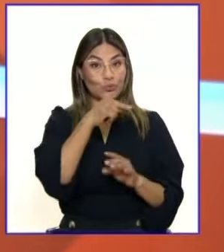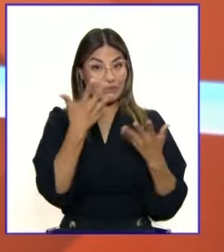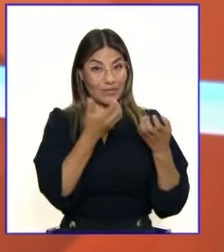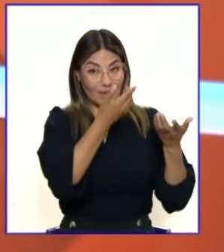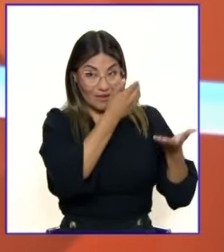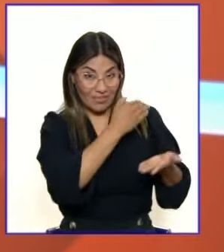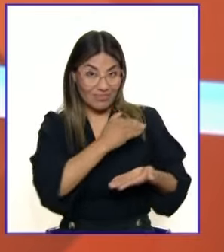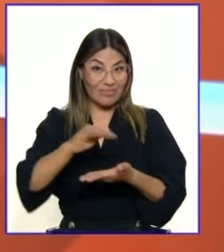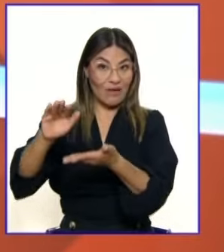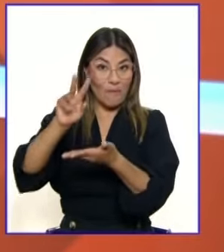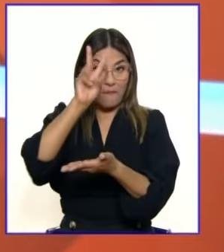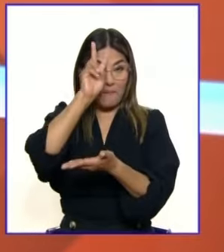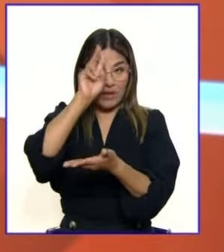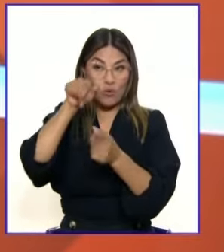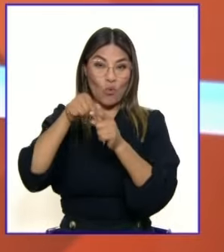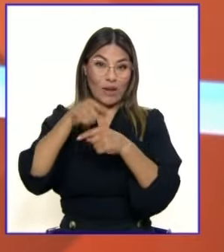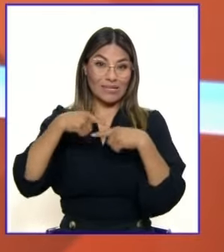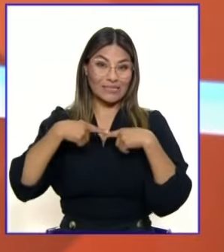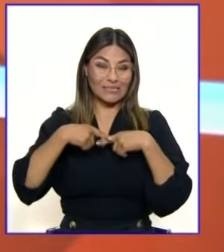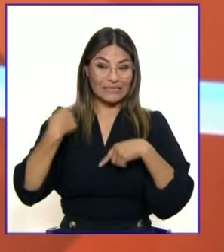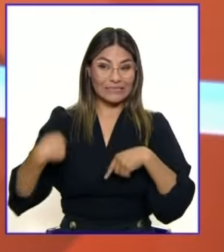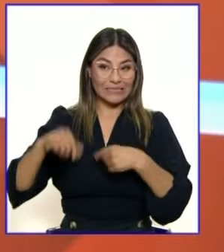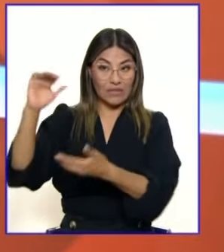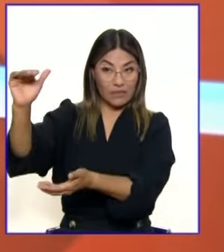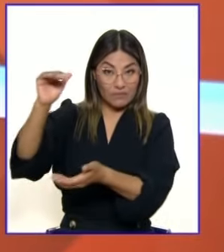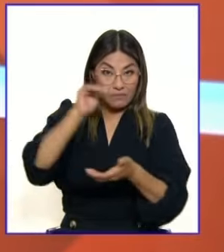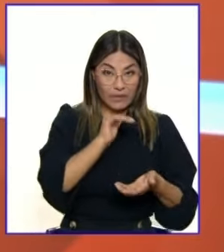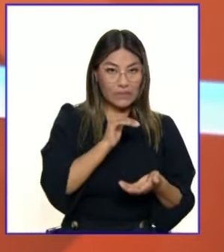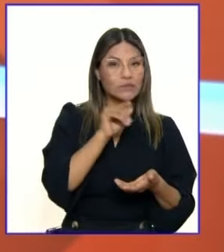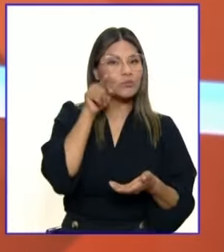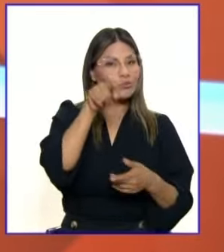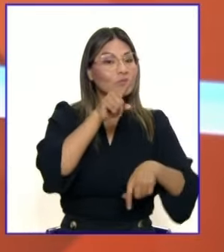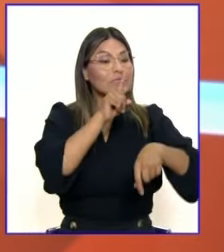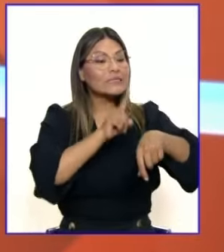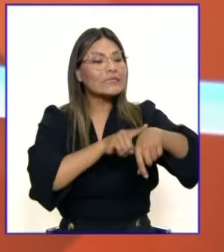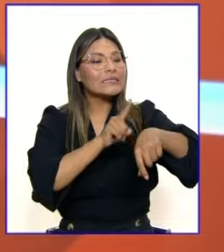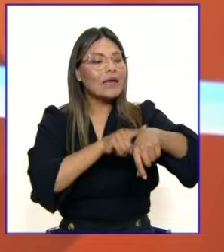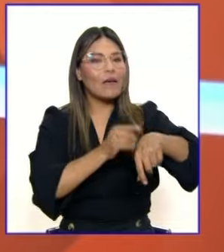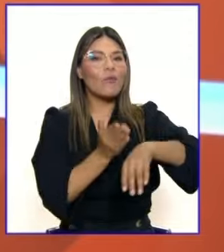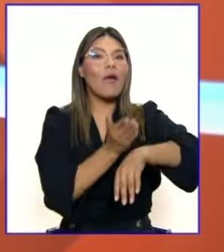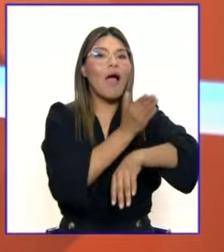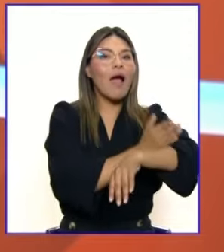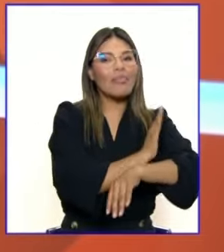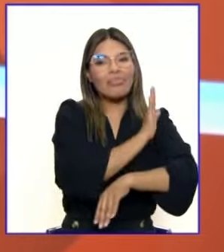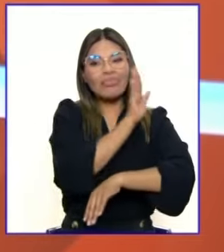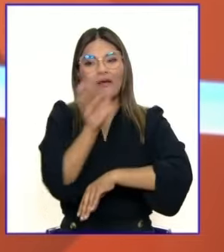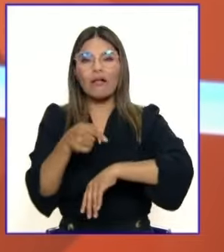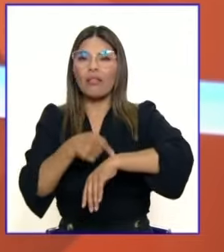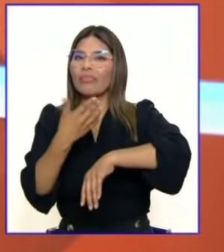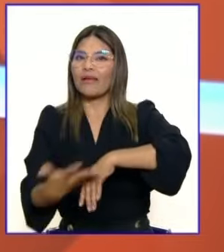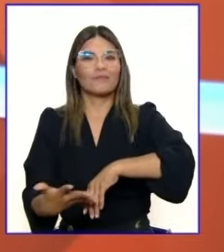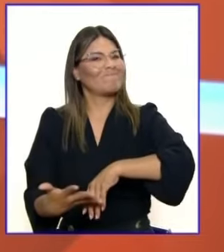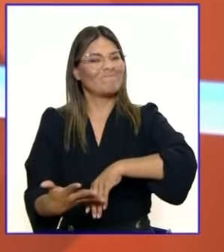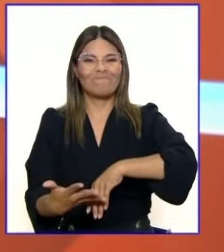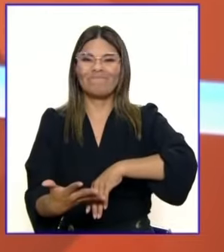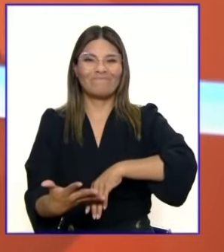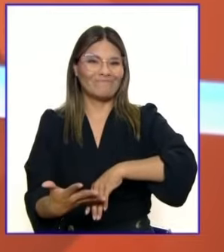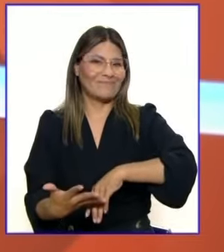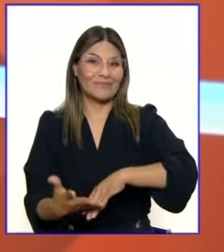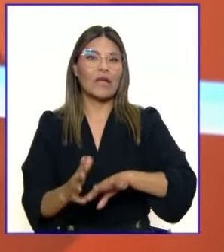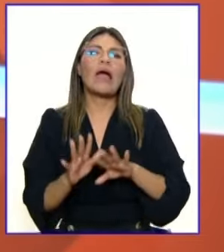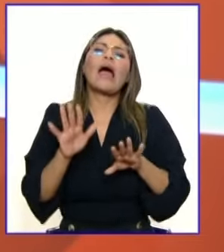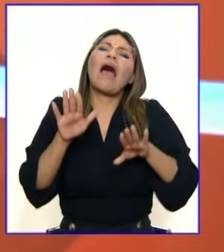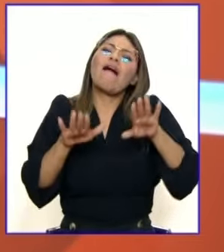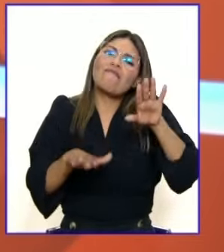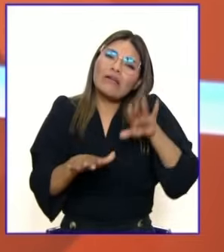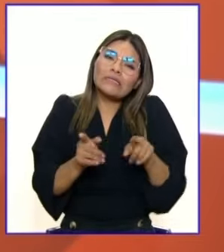o importar, siempre busquen la manera de llegar a tiempo sus reuniones. No hay excepciones. Obviamente que ahí puede haber un